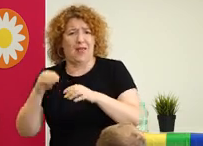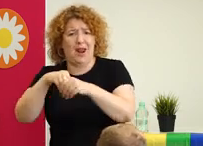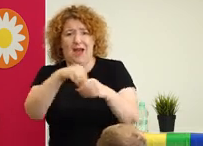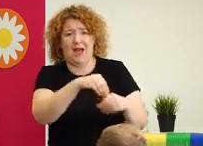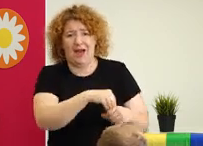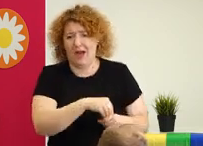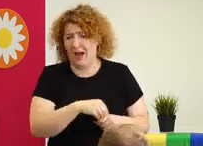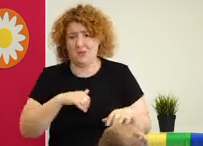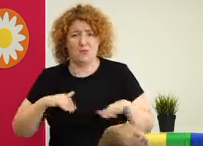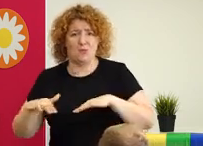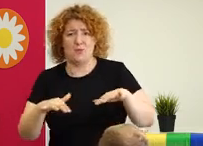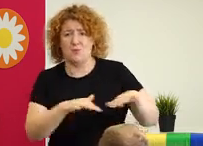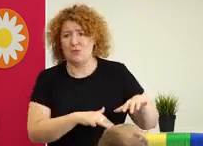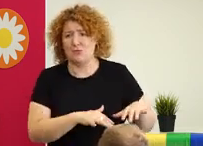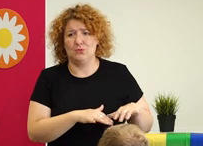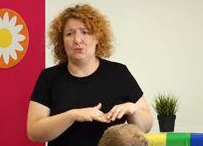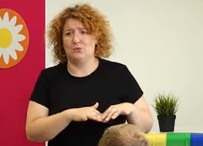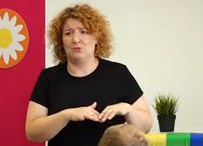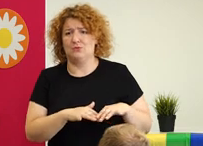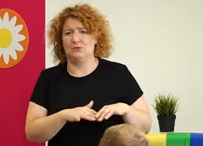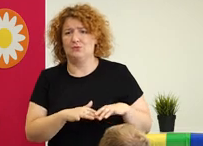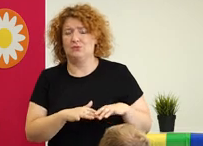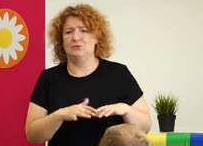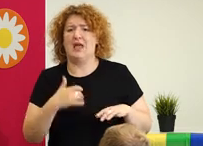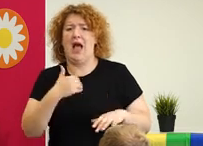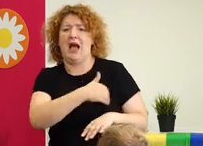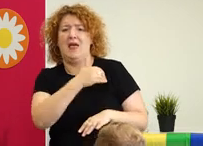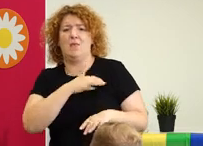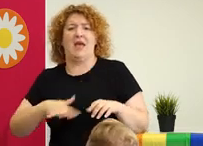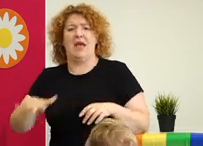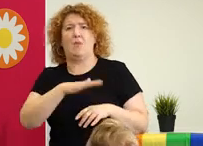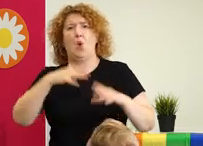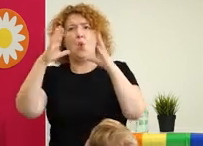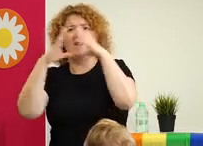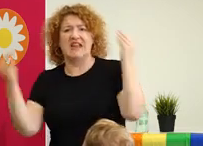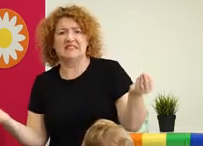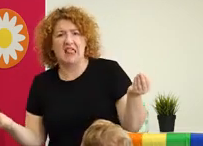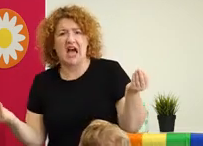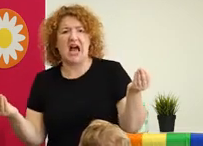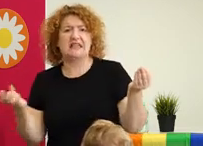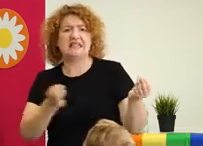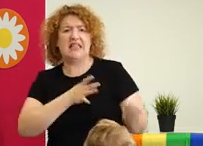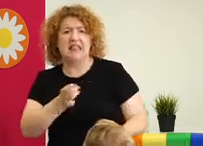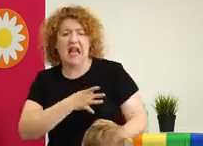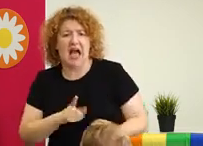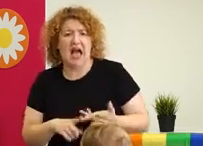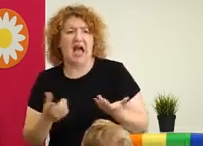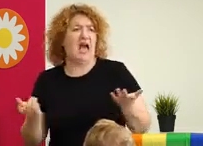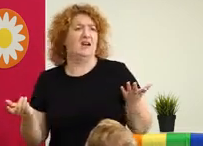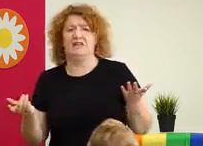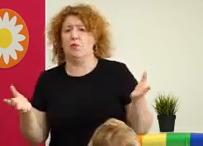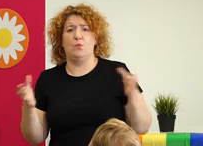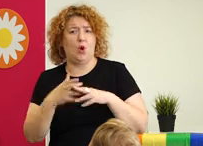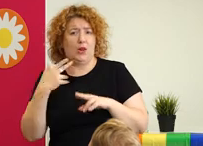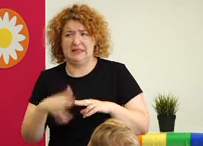nos hemos movido, si ya son espacios académicos, en las universidades, en los sindicatos, en los